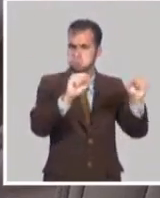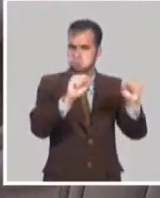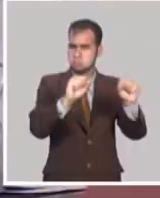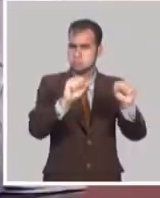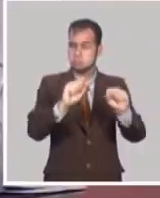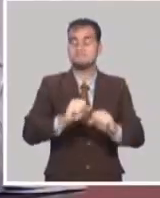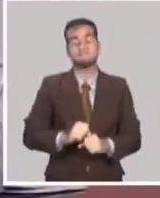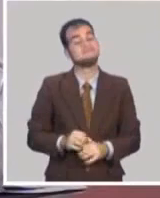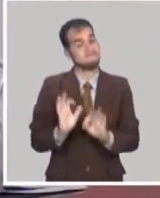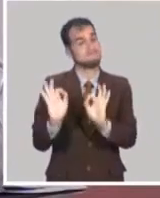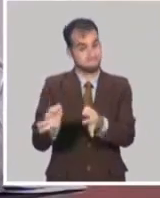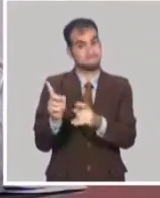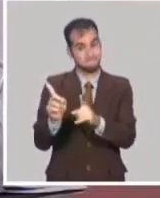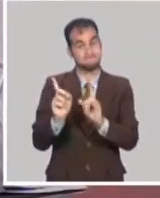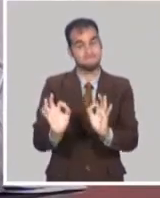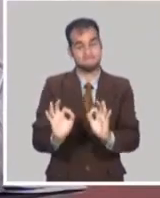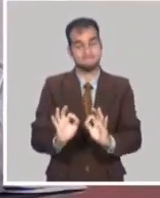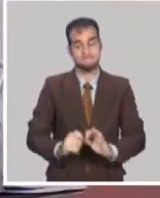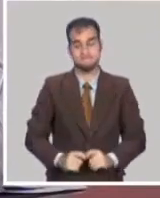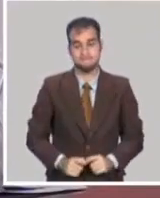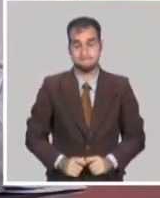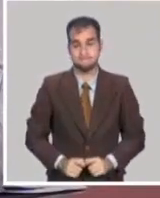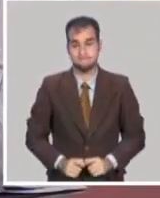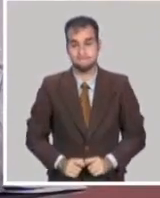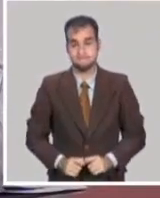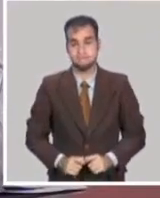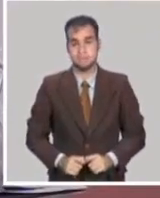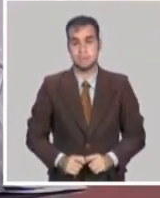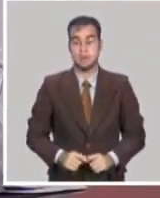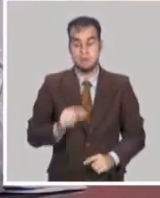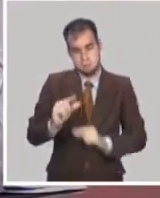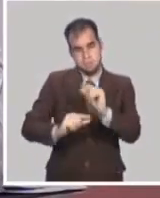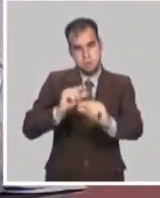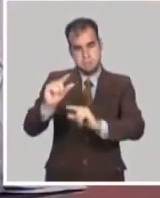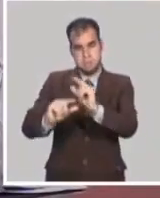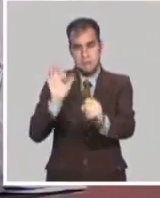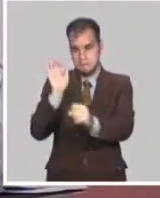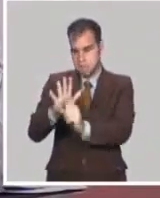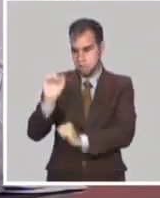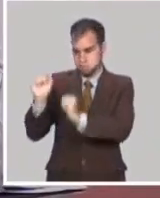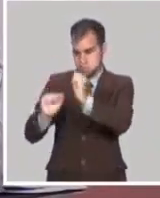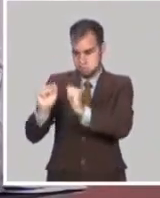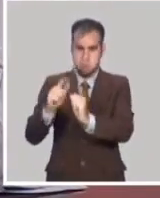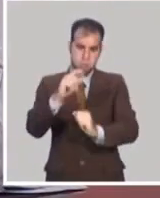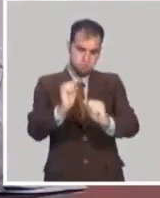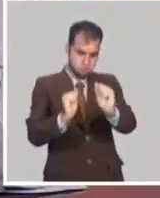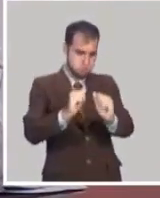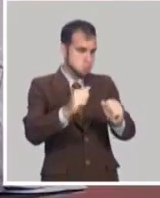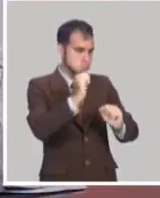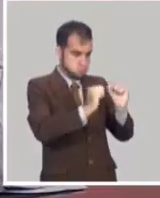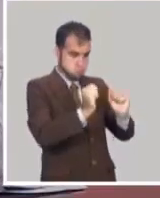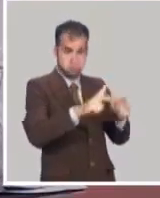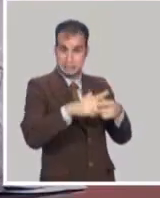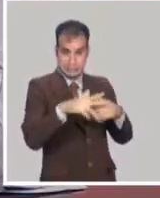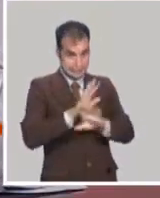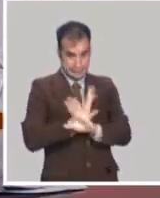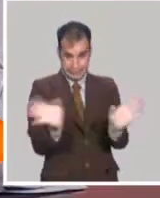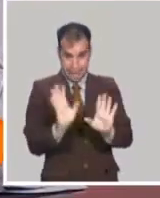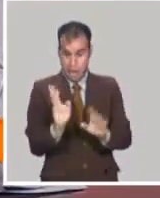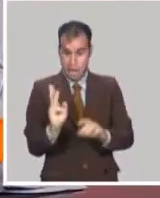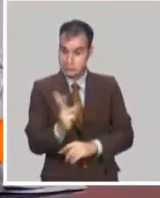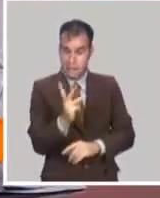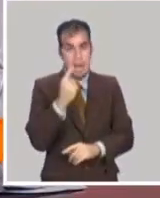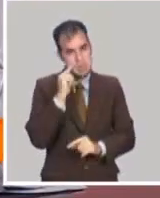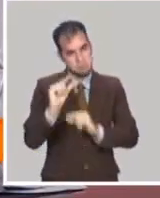es así es así nosotros en la medida que se van incorporando estas unidades y restableciendo paulatinamente el servicio se han